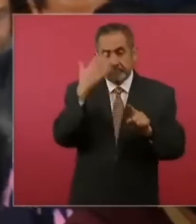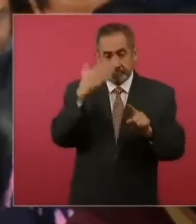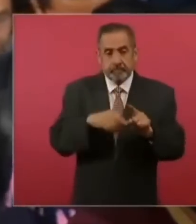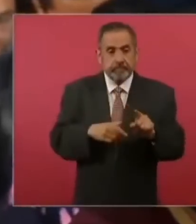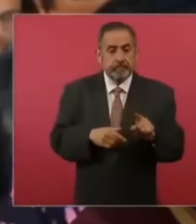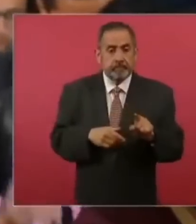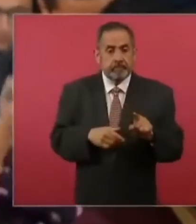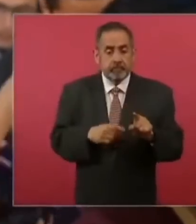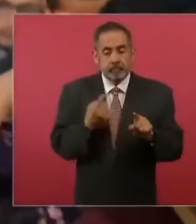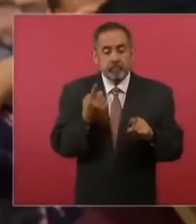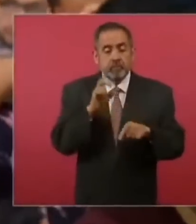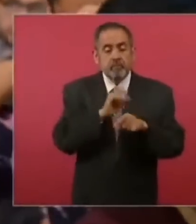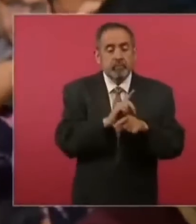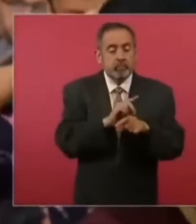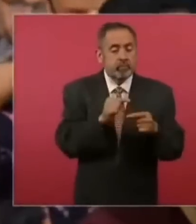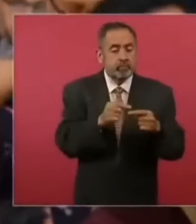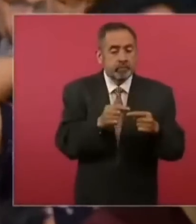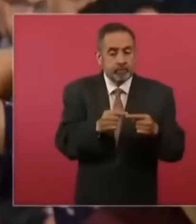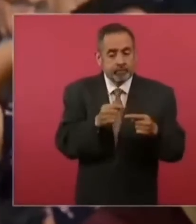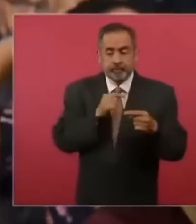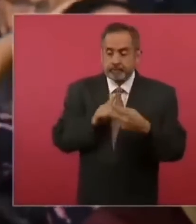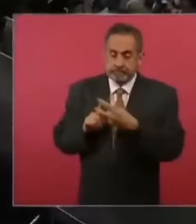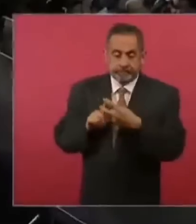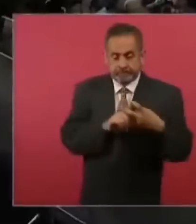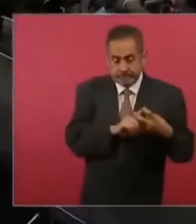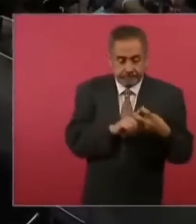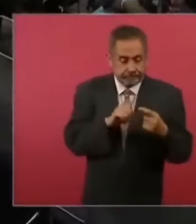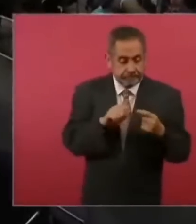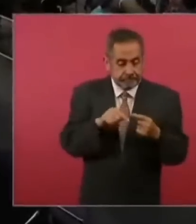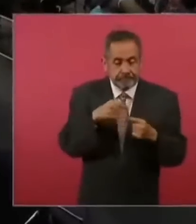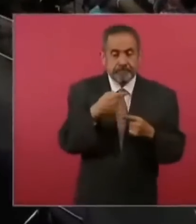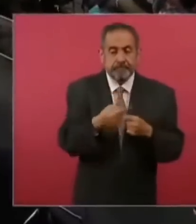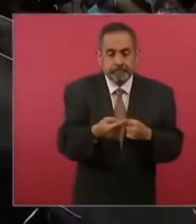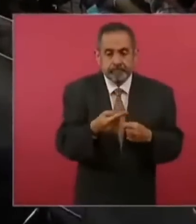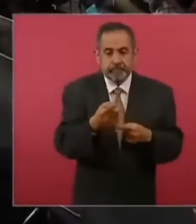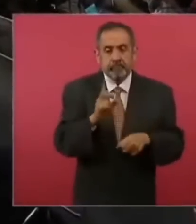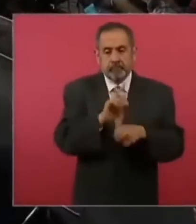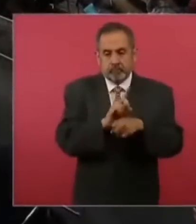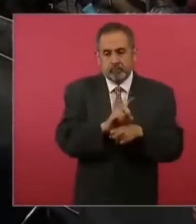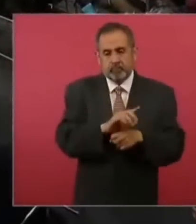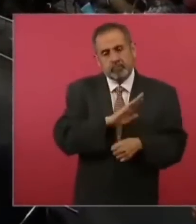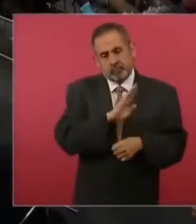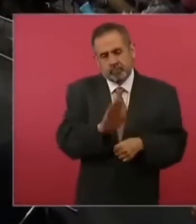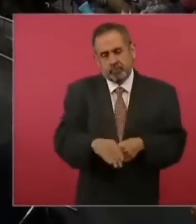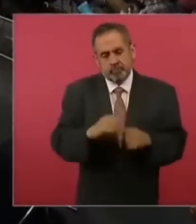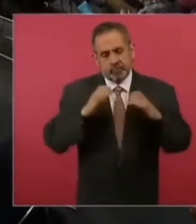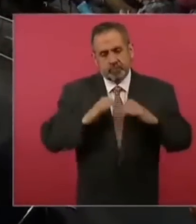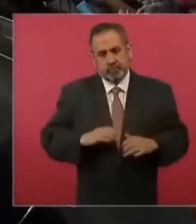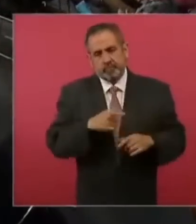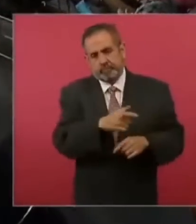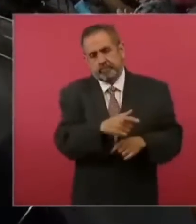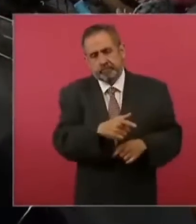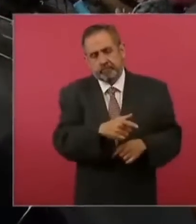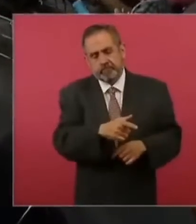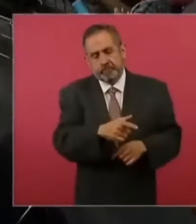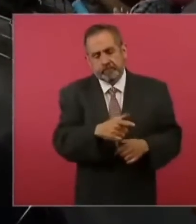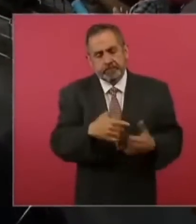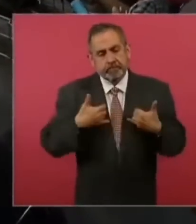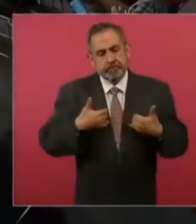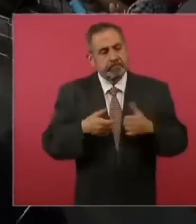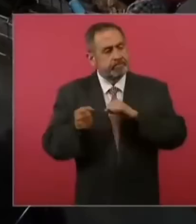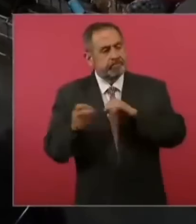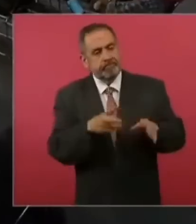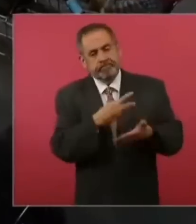que un día después del secuestro, el día 28 de junio, encuentran el cuerpo del joven en un